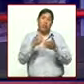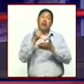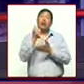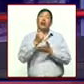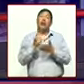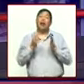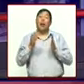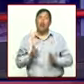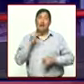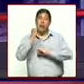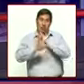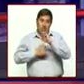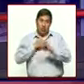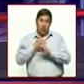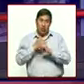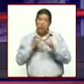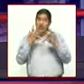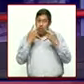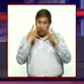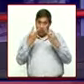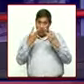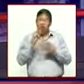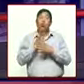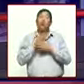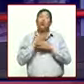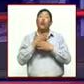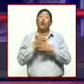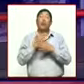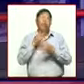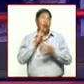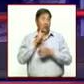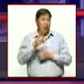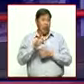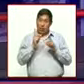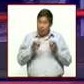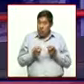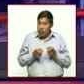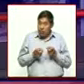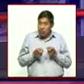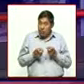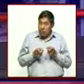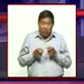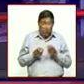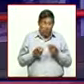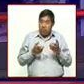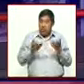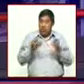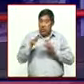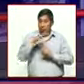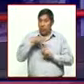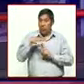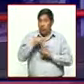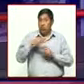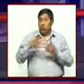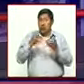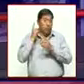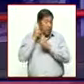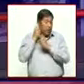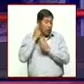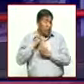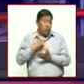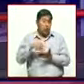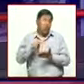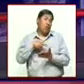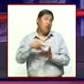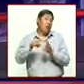artistas internacionales. Queremos ver la posición y queremos compartir si en realidad se vive esta realidad en ese contexto del folclore. Adelante.